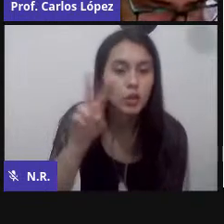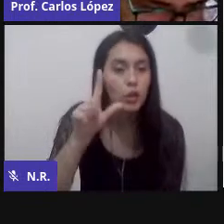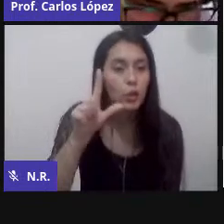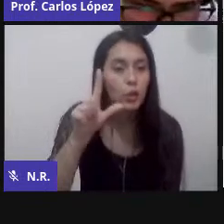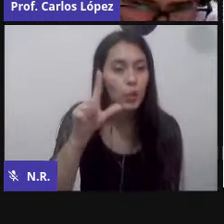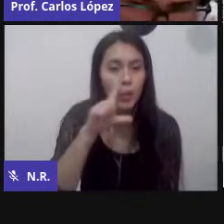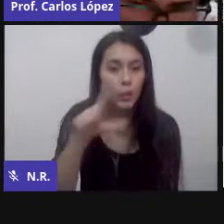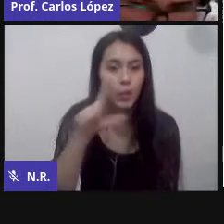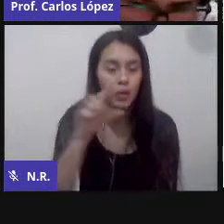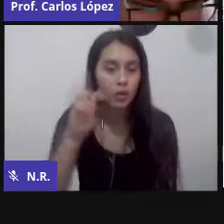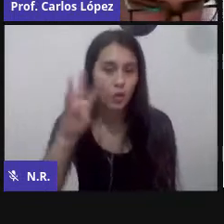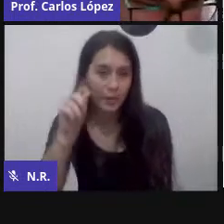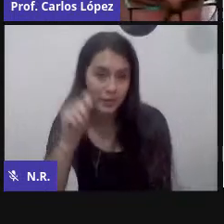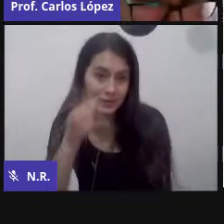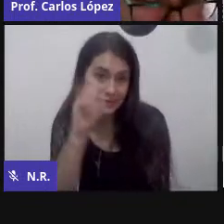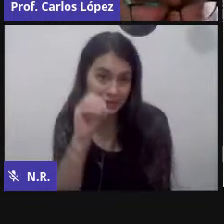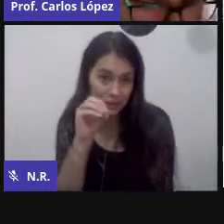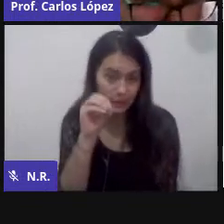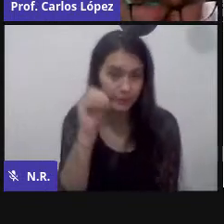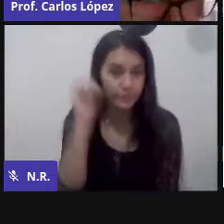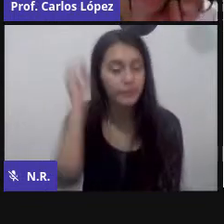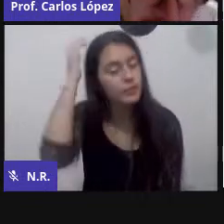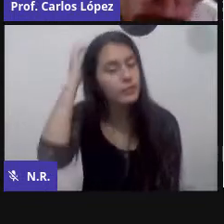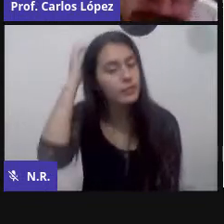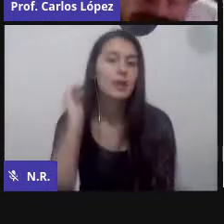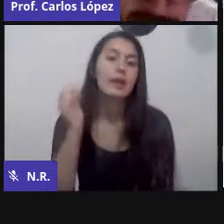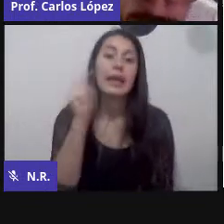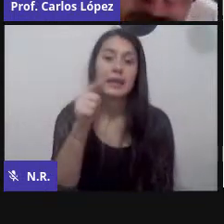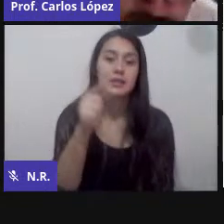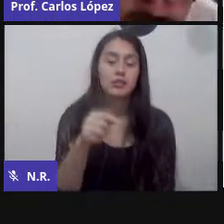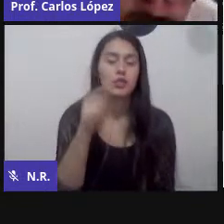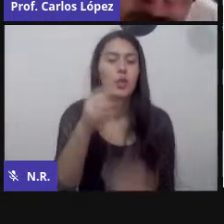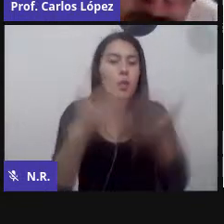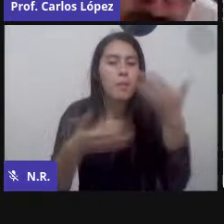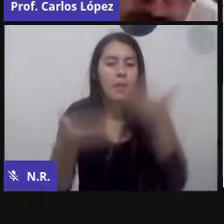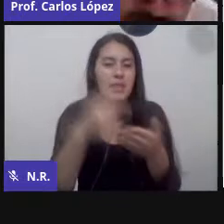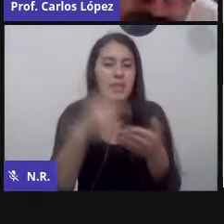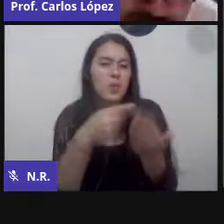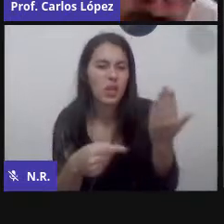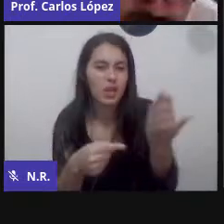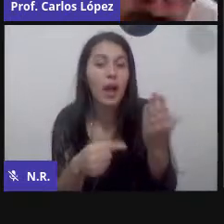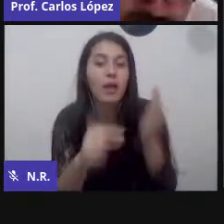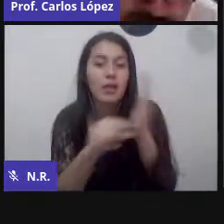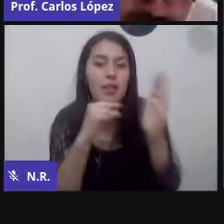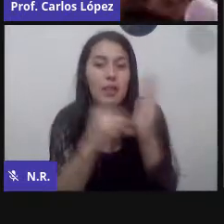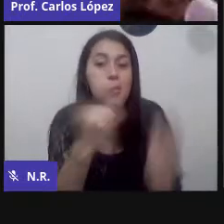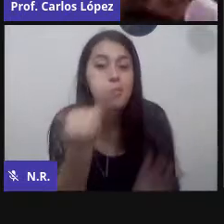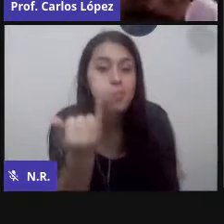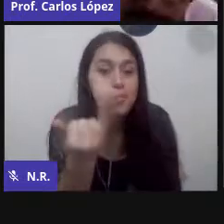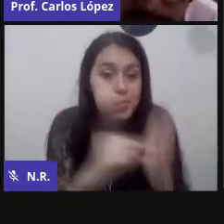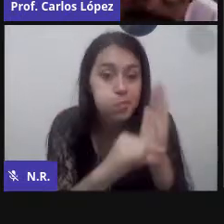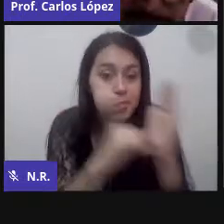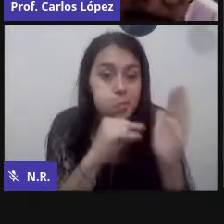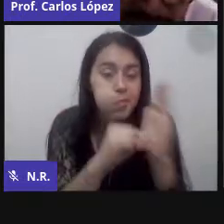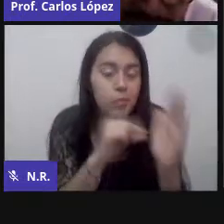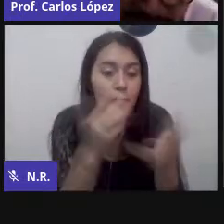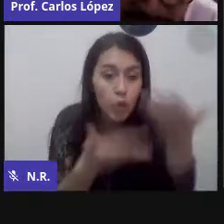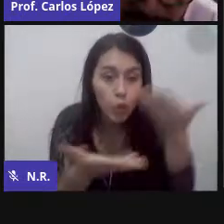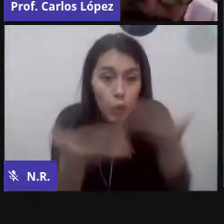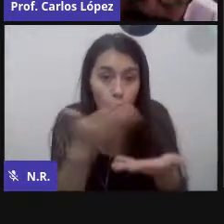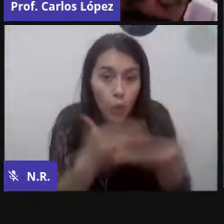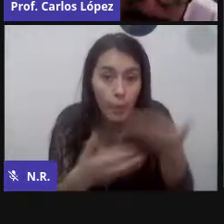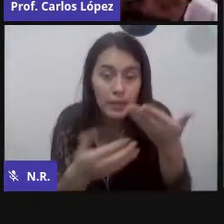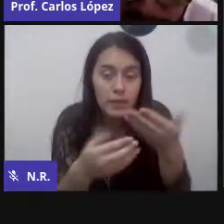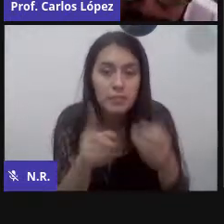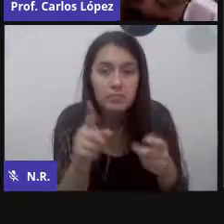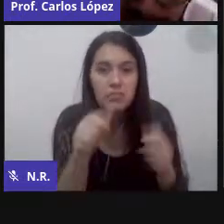es una prueba. Ahora, esto es lo que se comparte con las personas. Compartir. ¿Sí? Aquí salen diferentes opciones